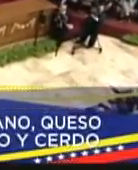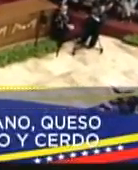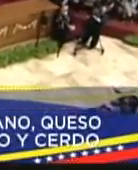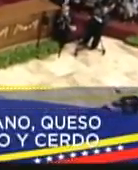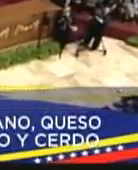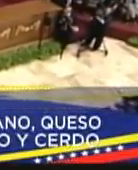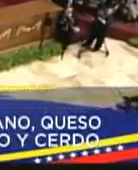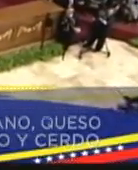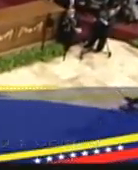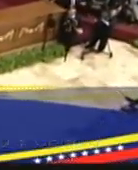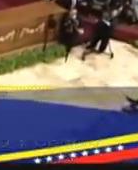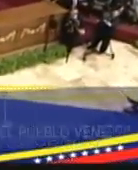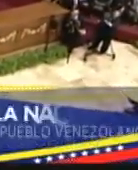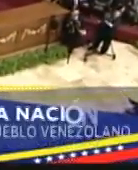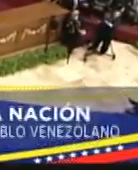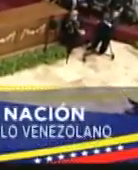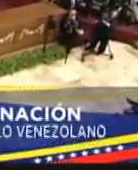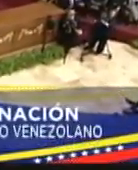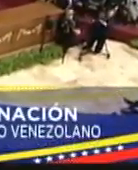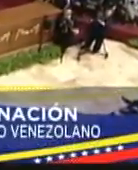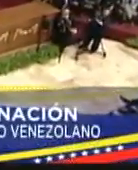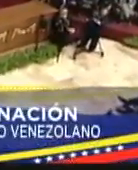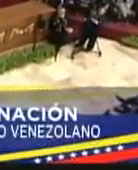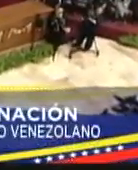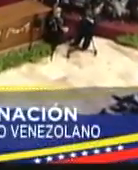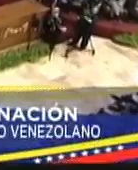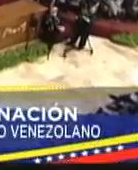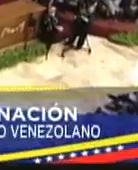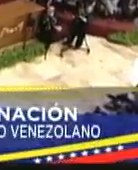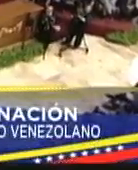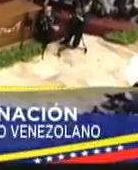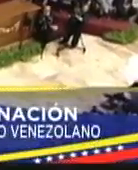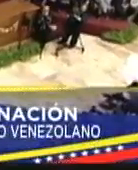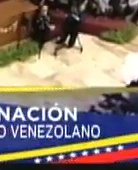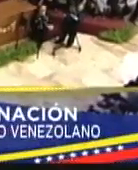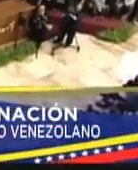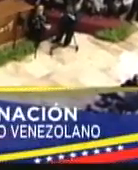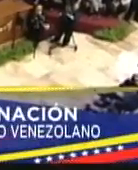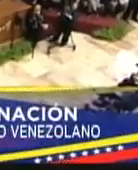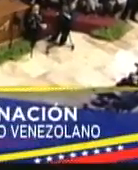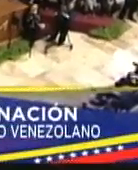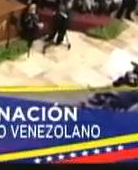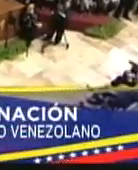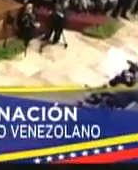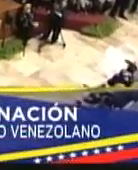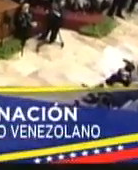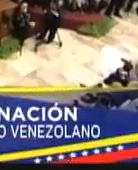decía tiene una llamada un amigo cómo que se llamaba la